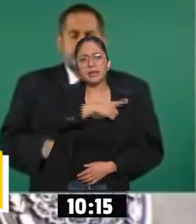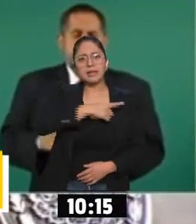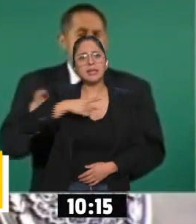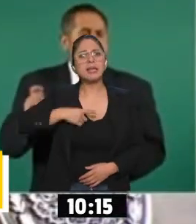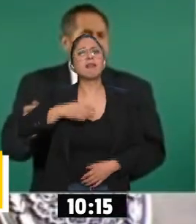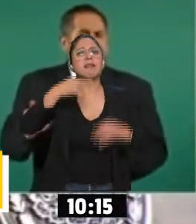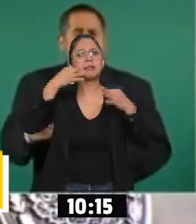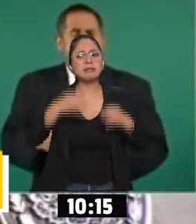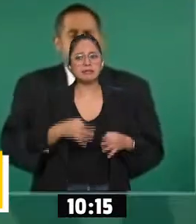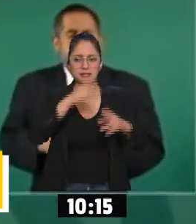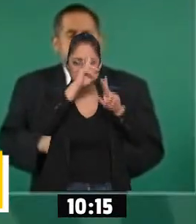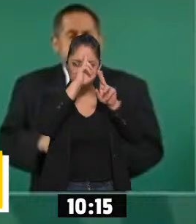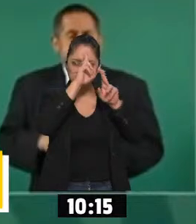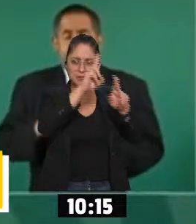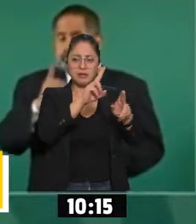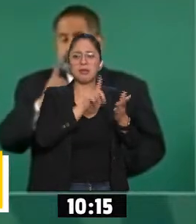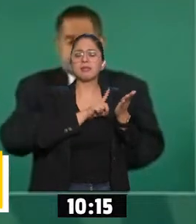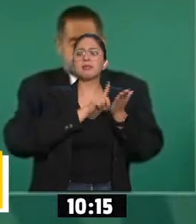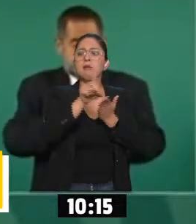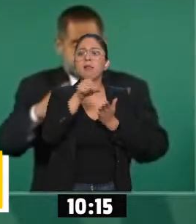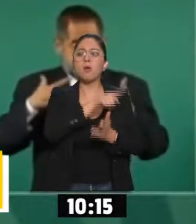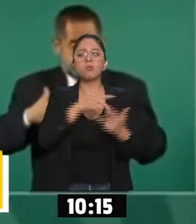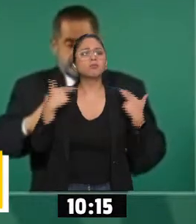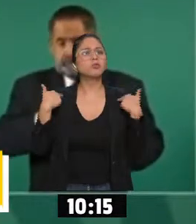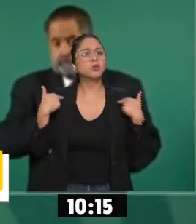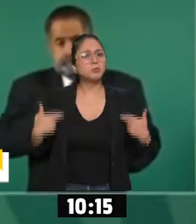respeten los derechos humanos,